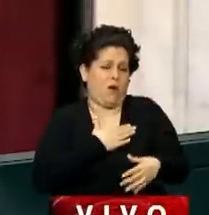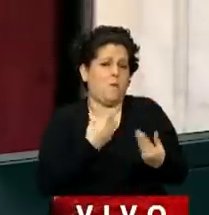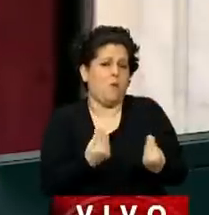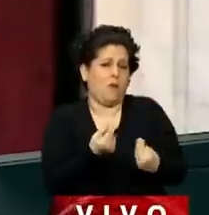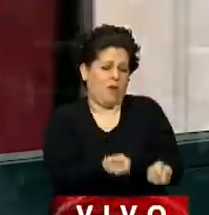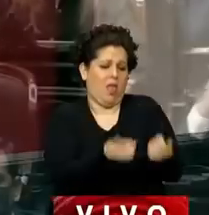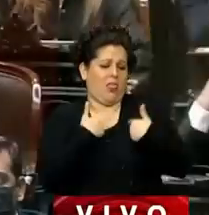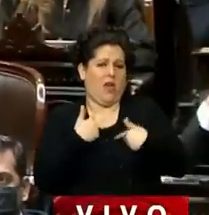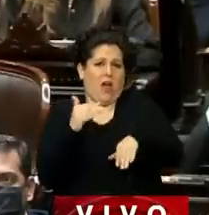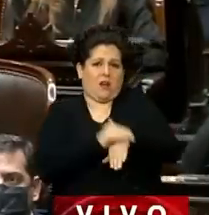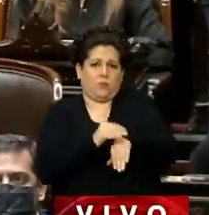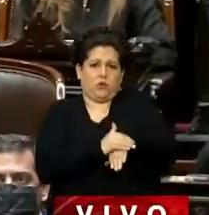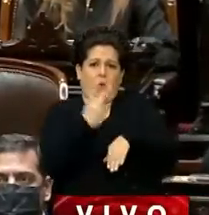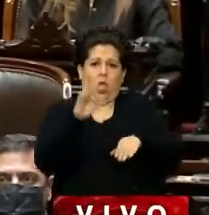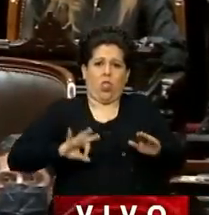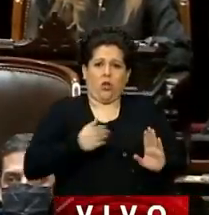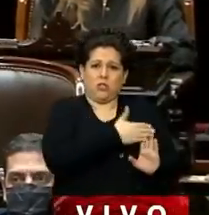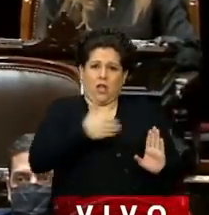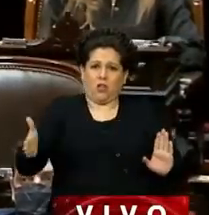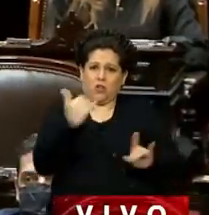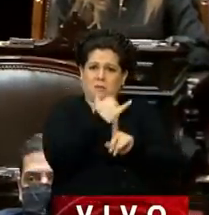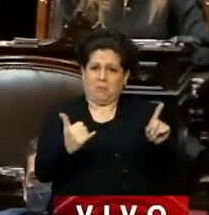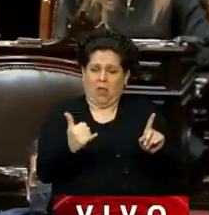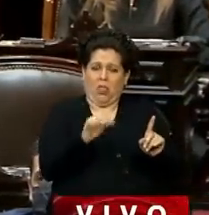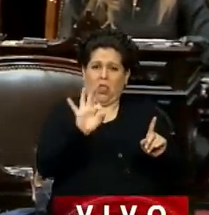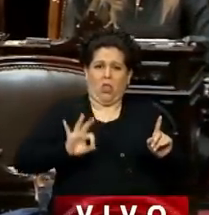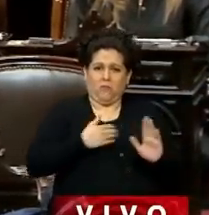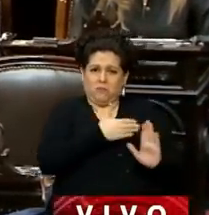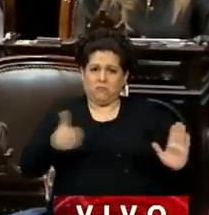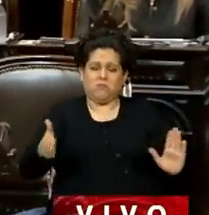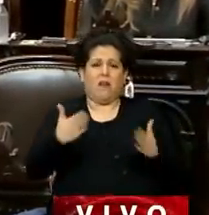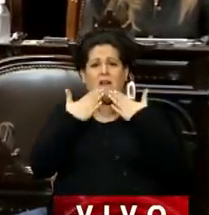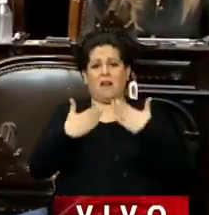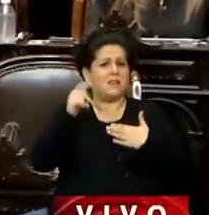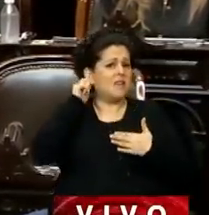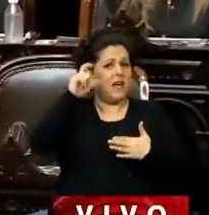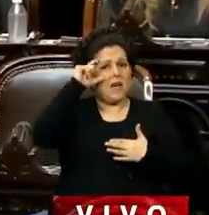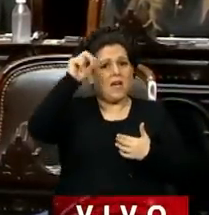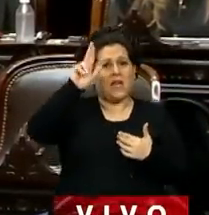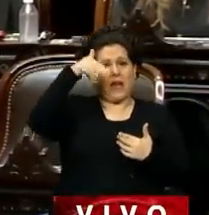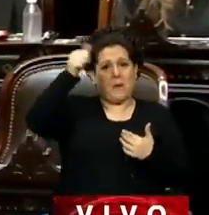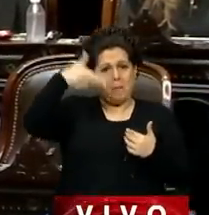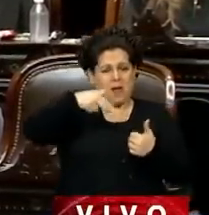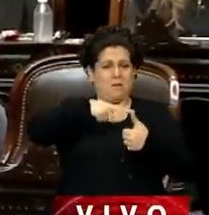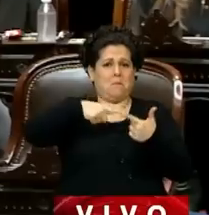responsabilidad que me asignó a lo largo de estos 2 años y medio, a Germán, a Máximo,